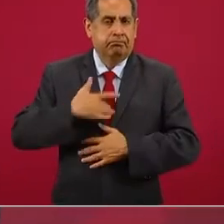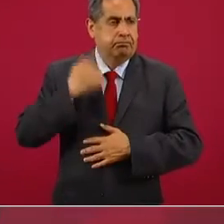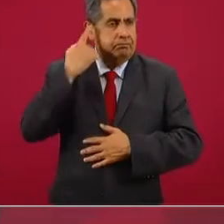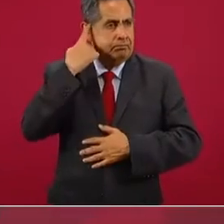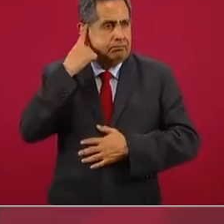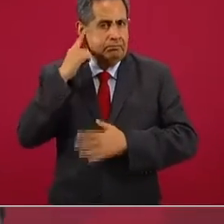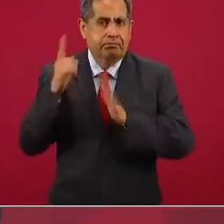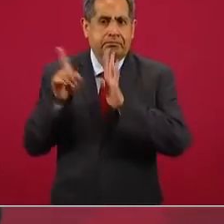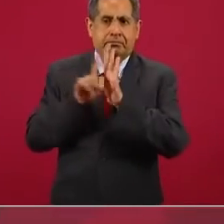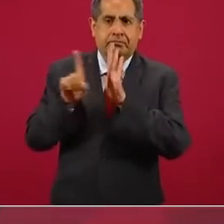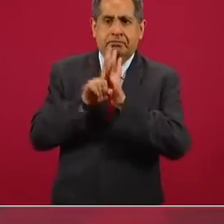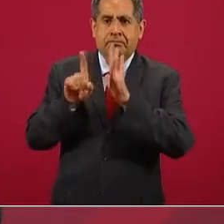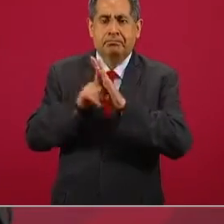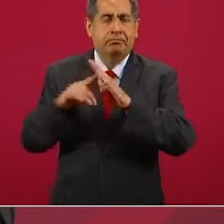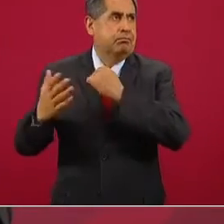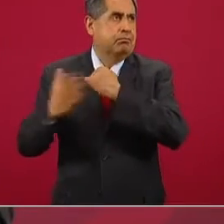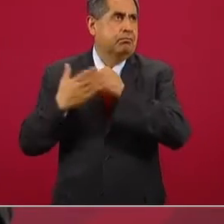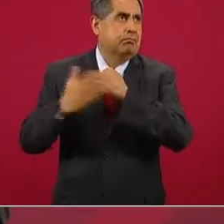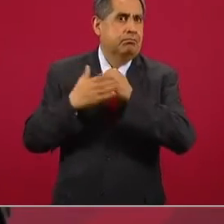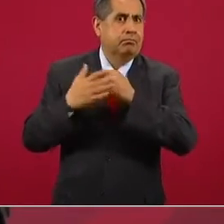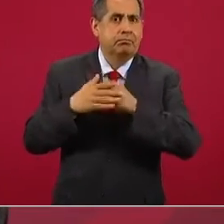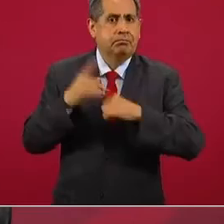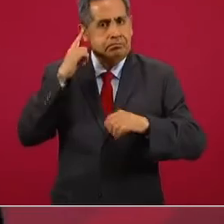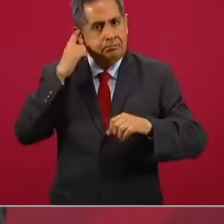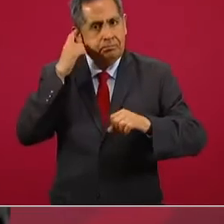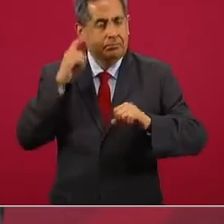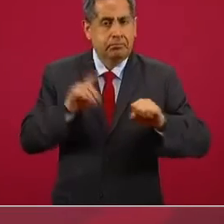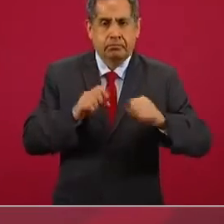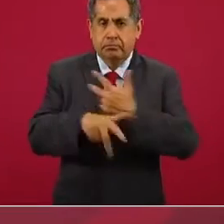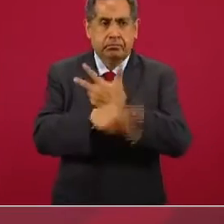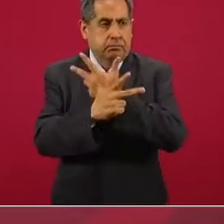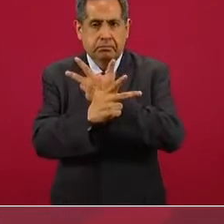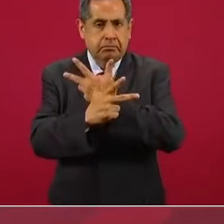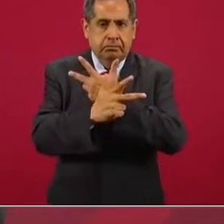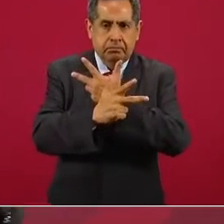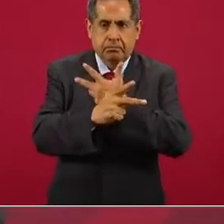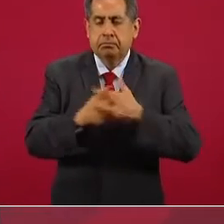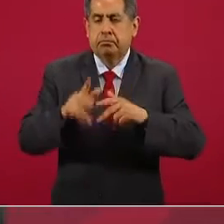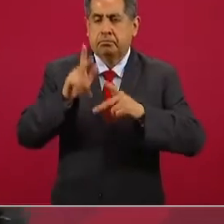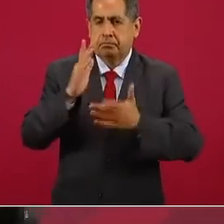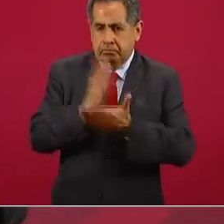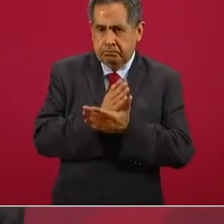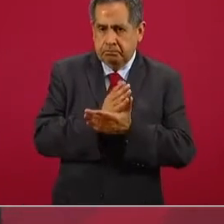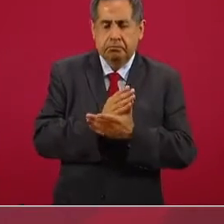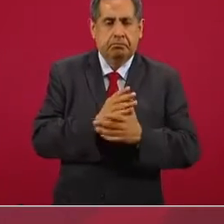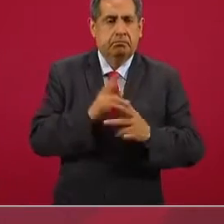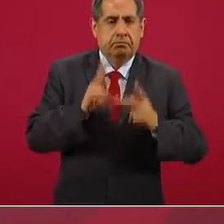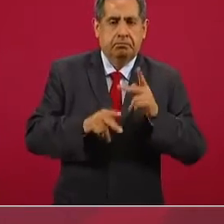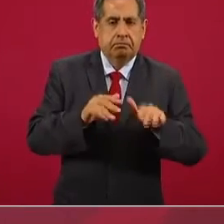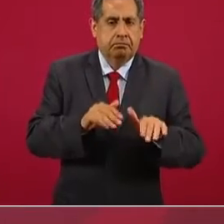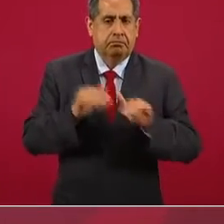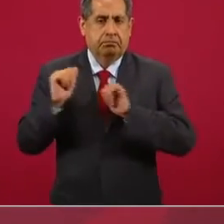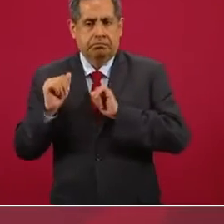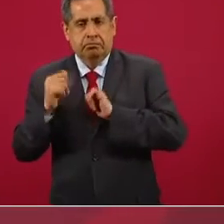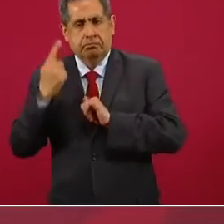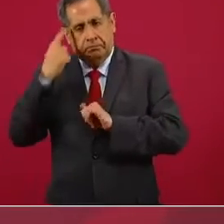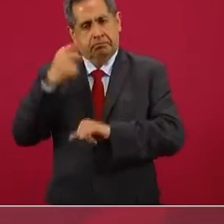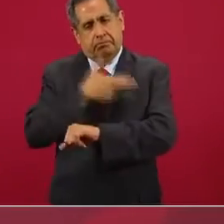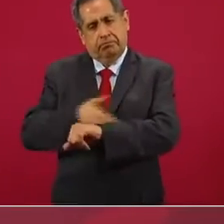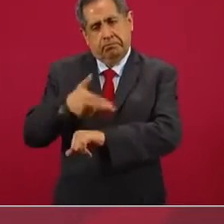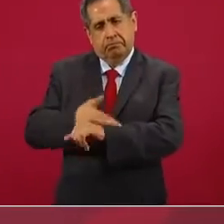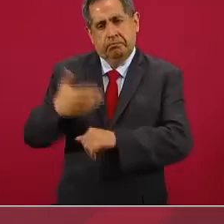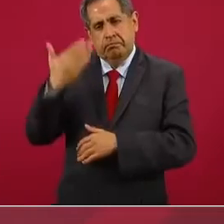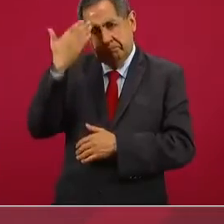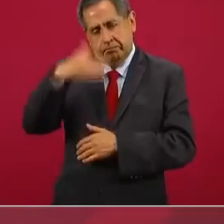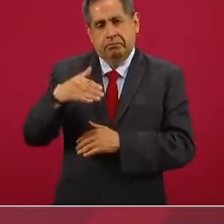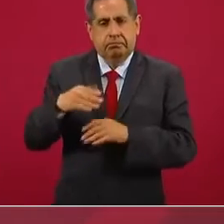alerta sísmica, ambos, y en ese momento interrumpimos la sesión y nos preparamos para lo que